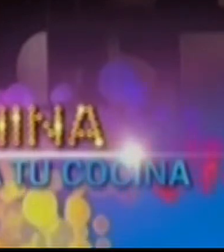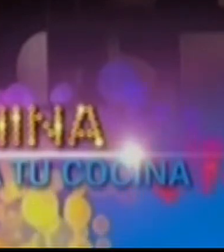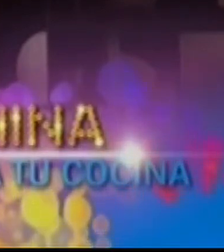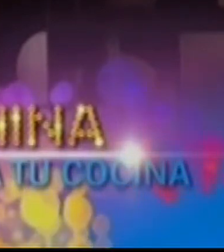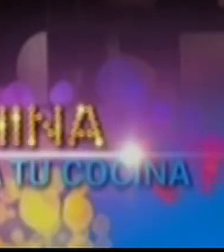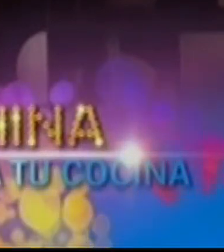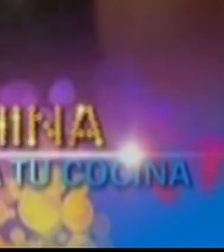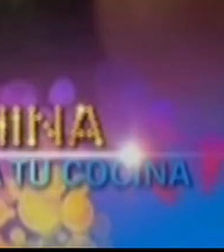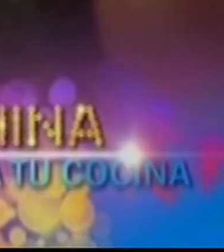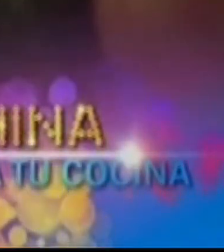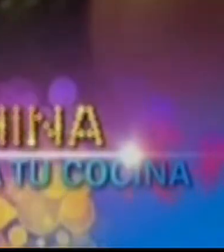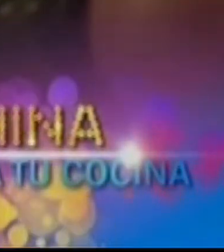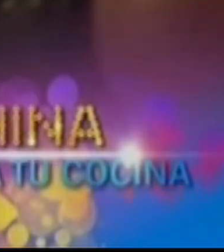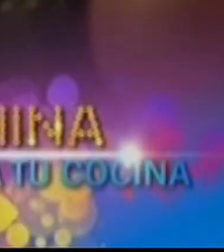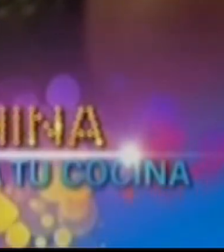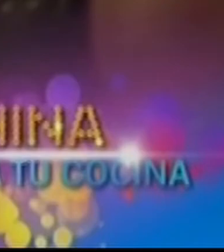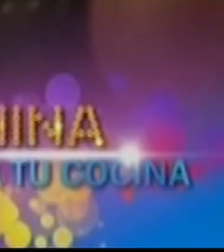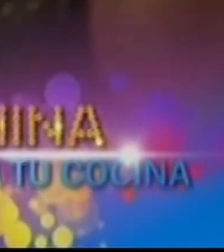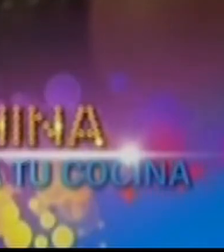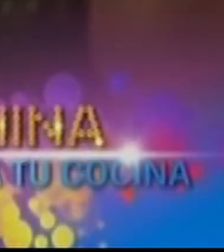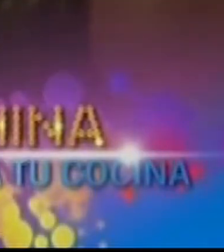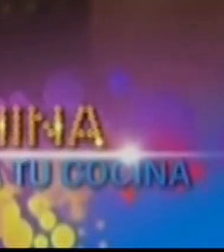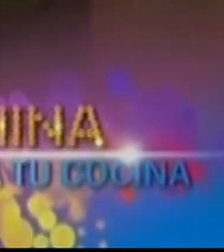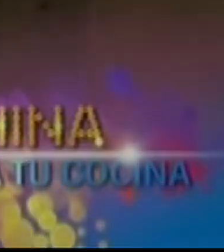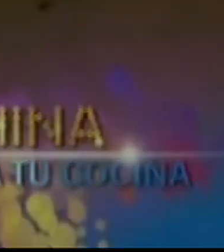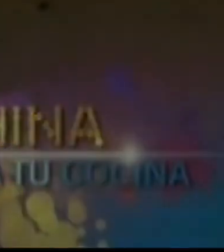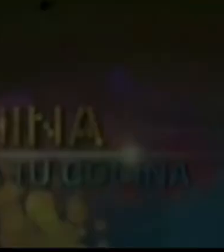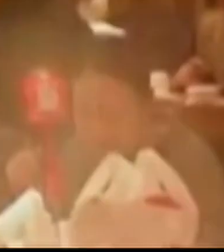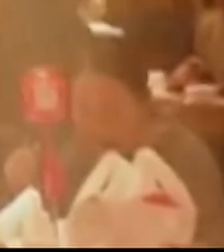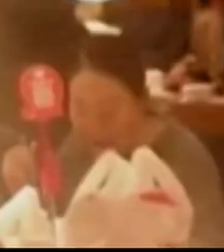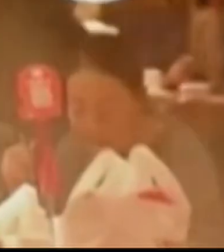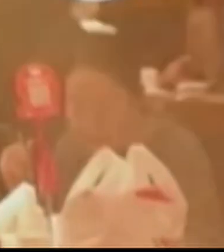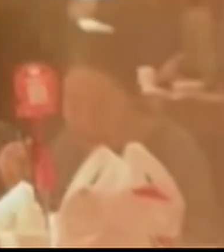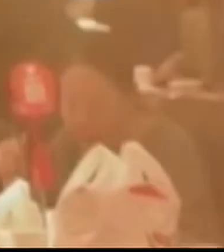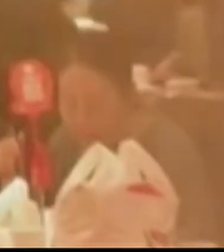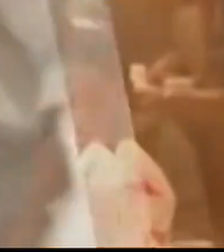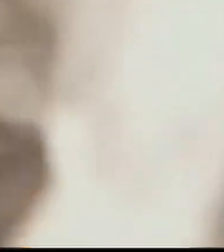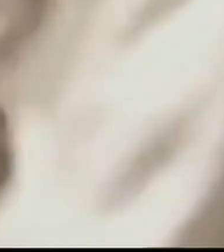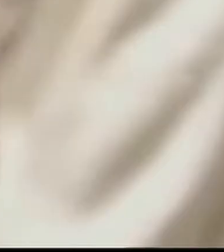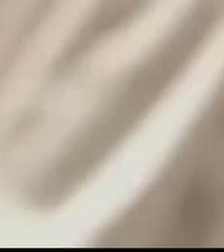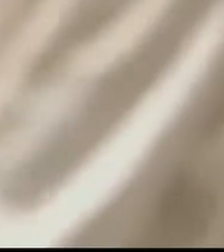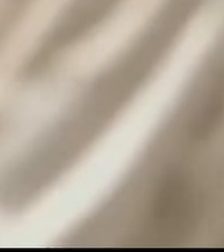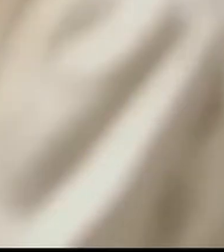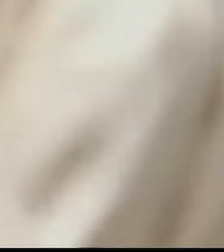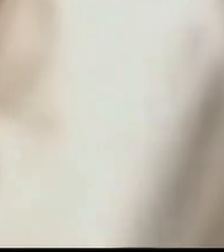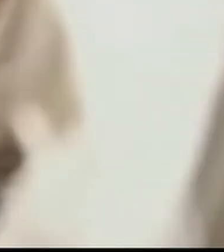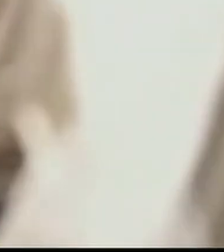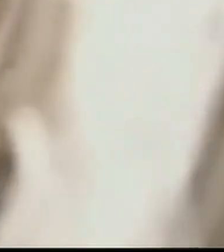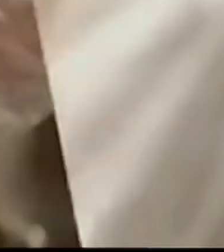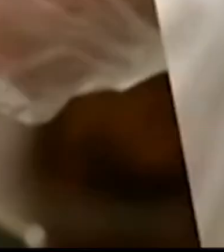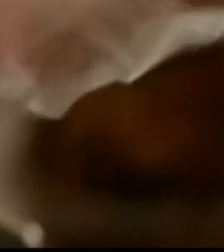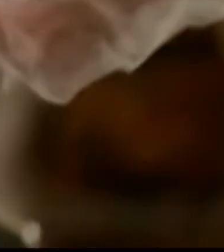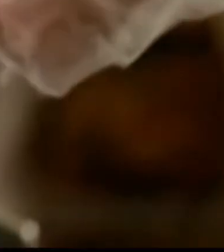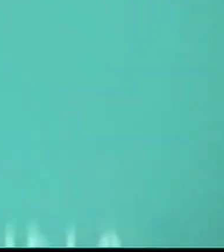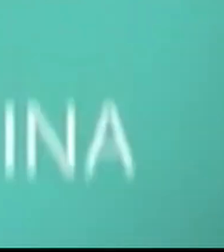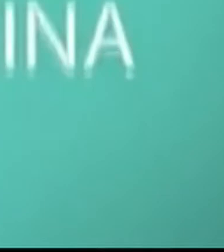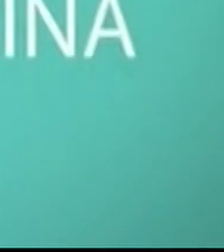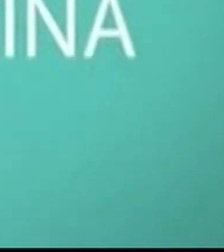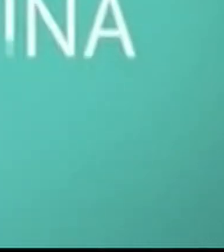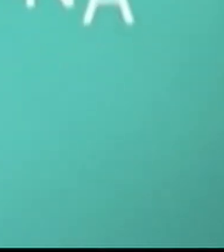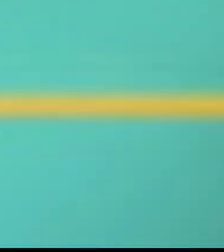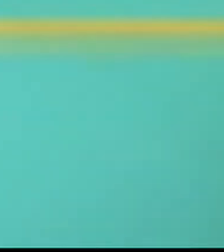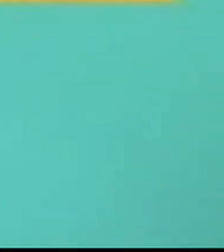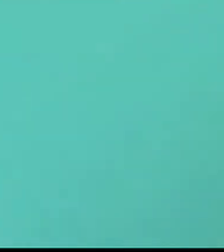China comenzaron a prepararlo, haciéndolo famoso en todo el país. De China a tu cocina, a las 2:30 de la